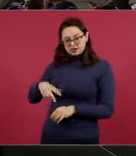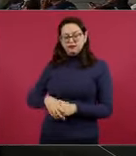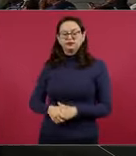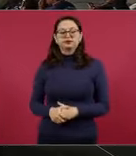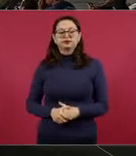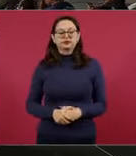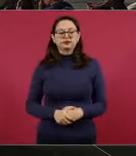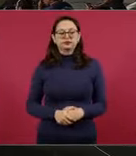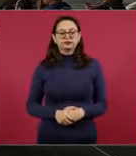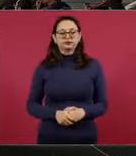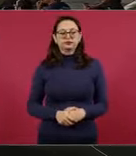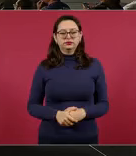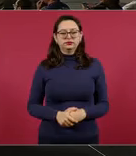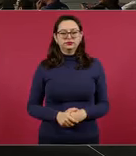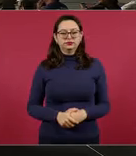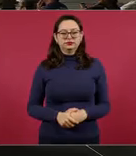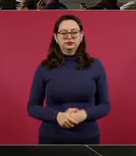A ver, pero ahí empieza.